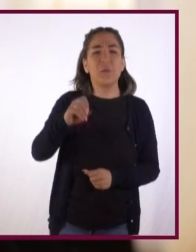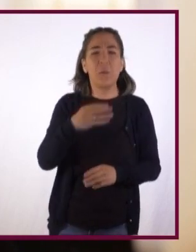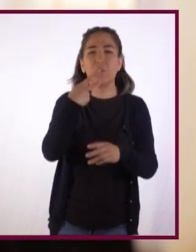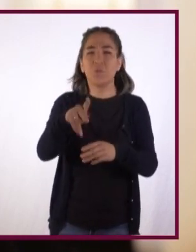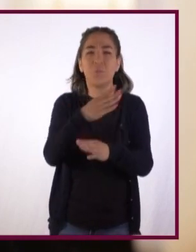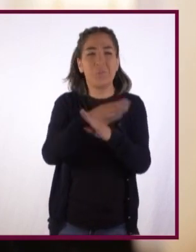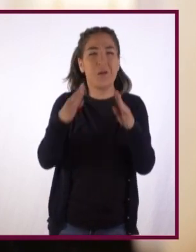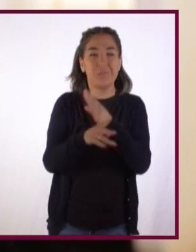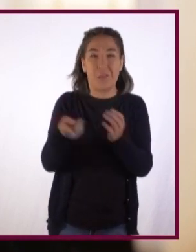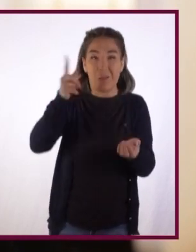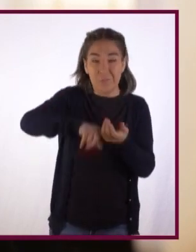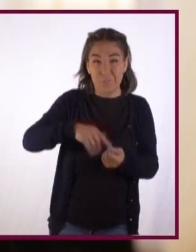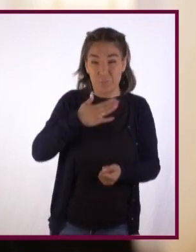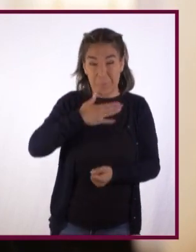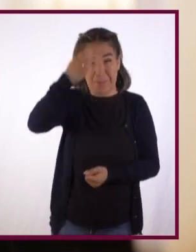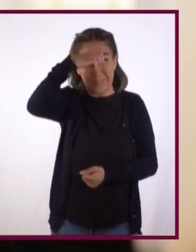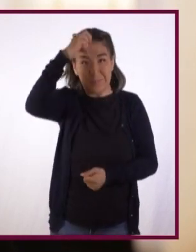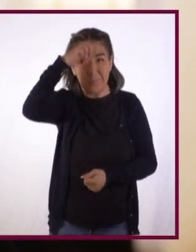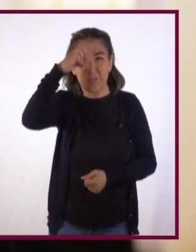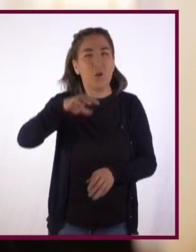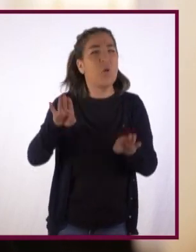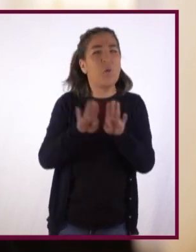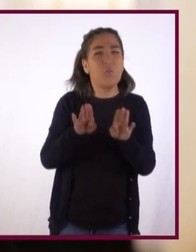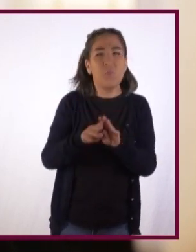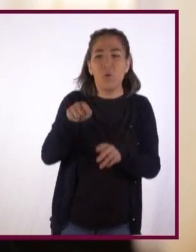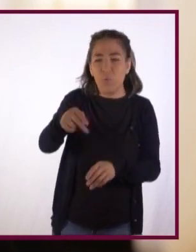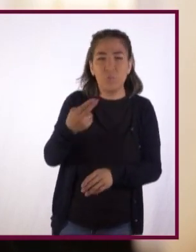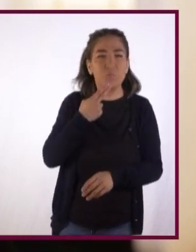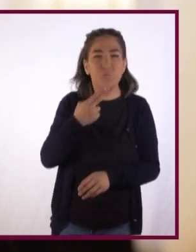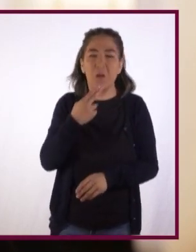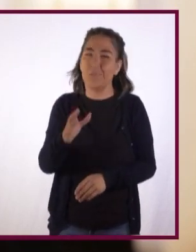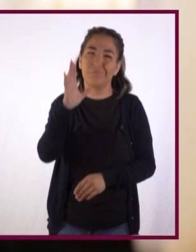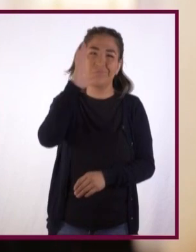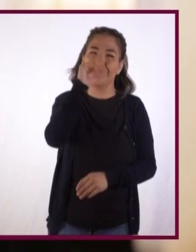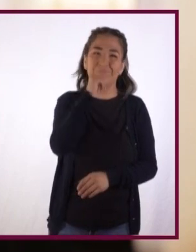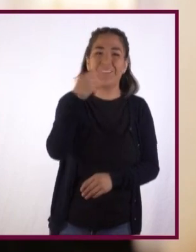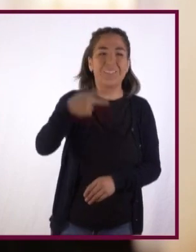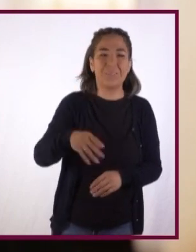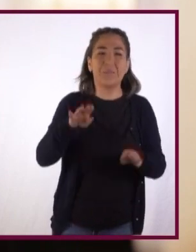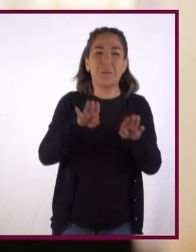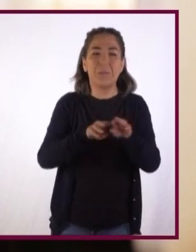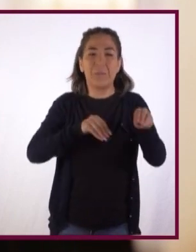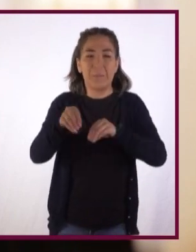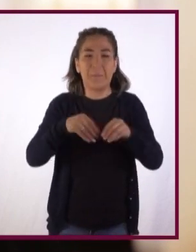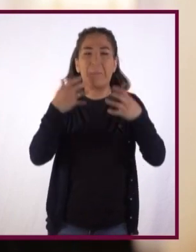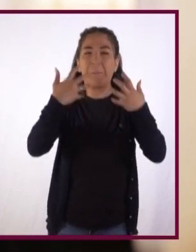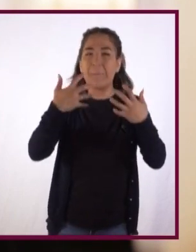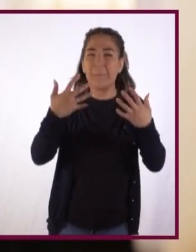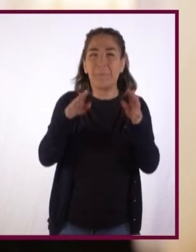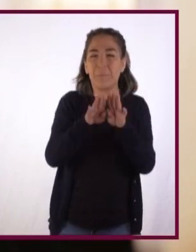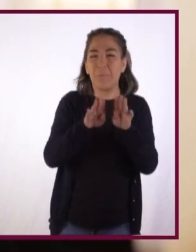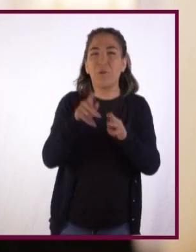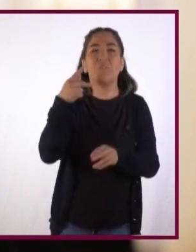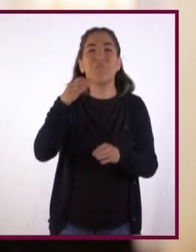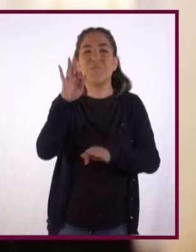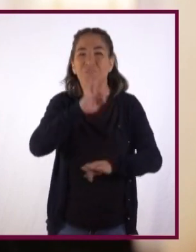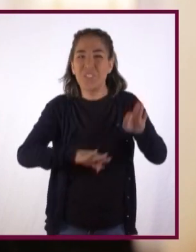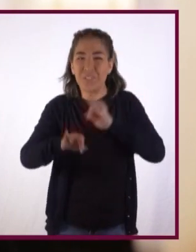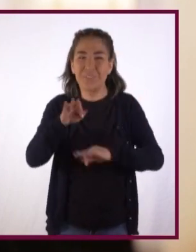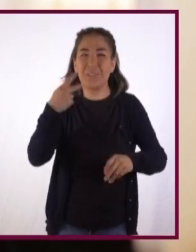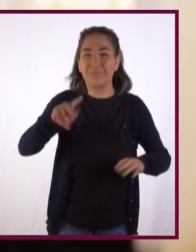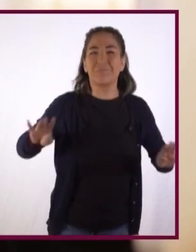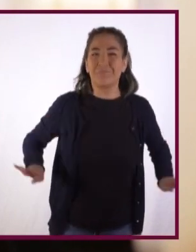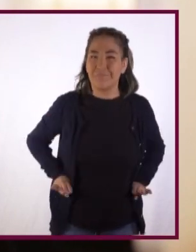no, dentro de mi conocimiento, no es tan común hacer esto para variar las propiedades mecánicas o las propiedades físicas.